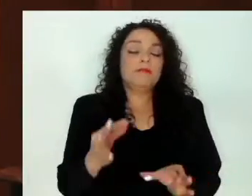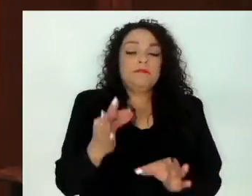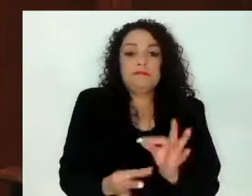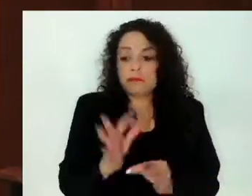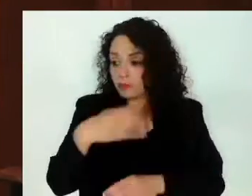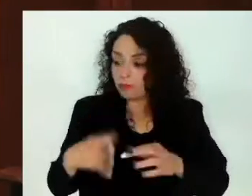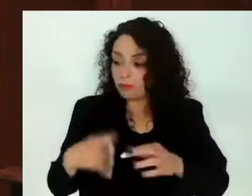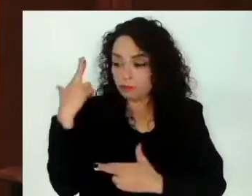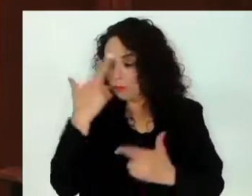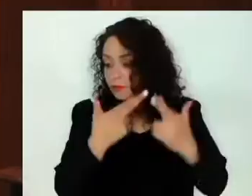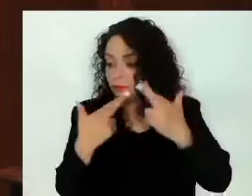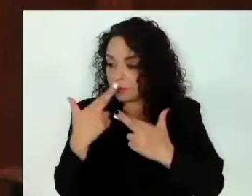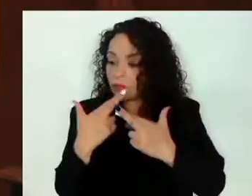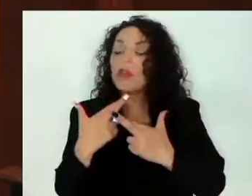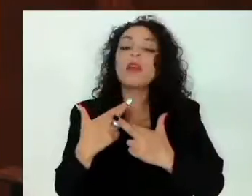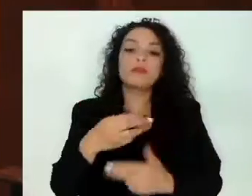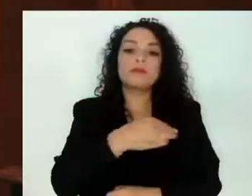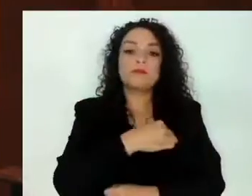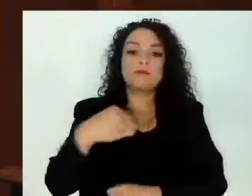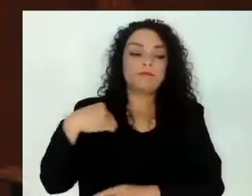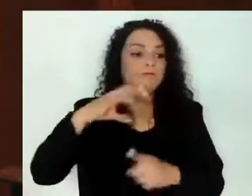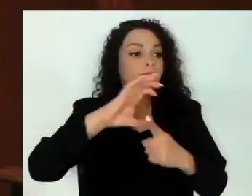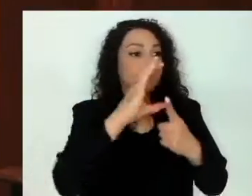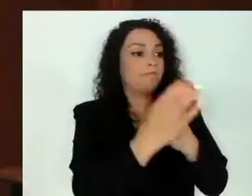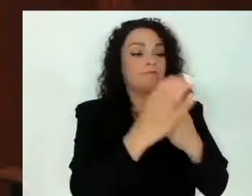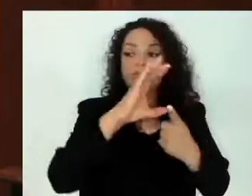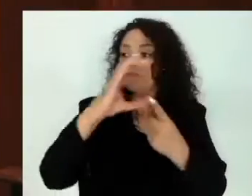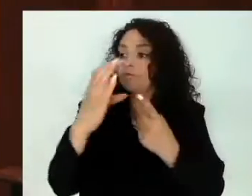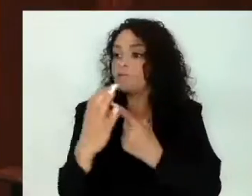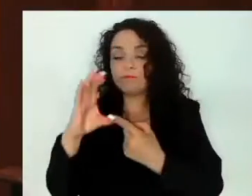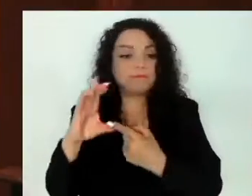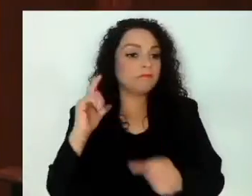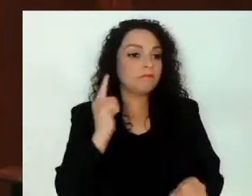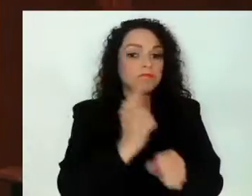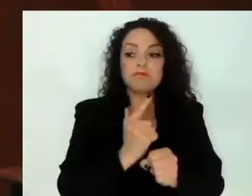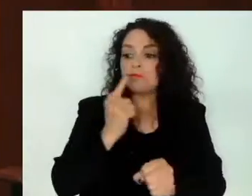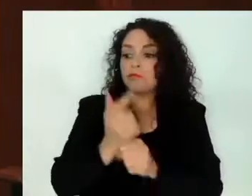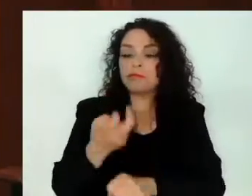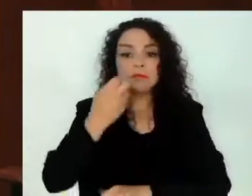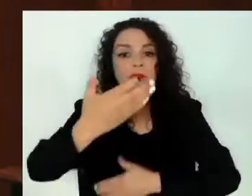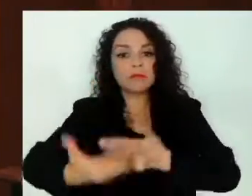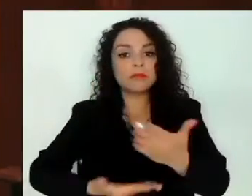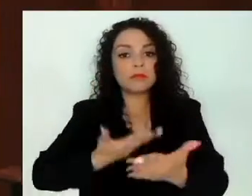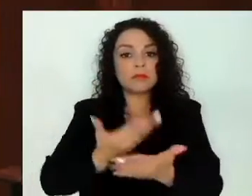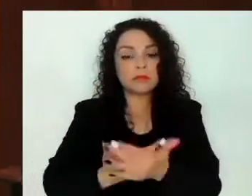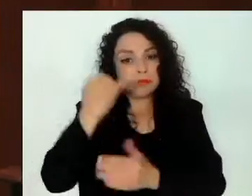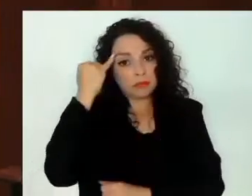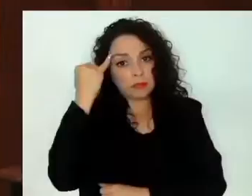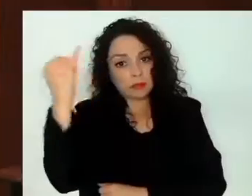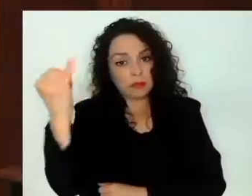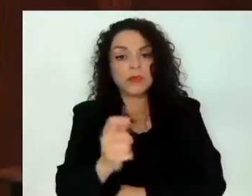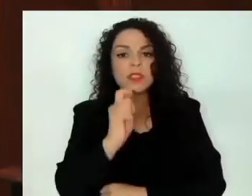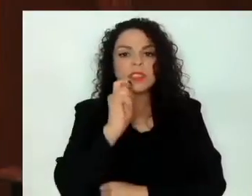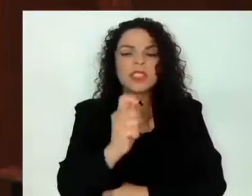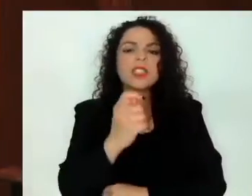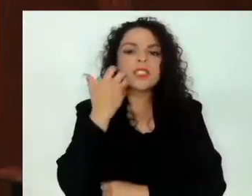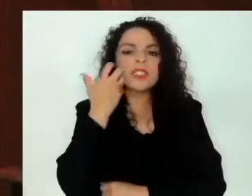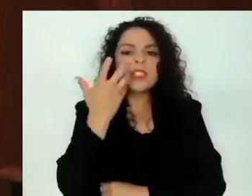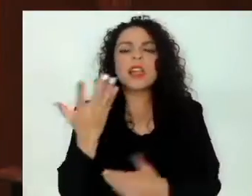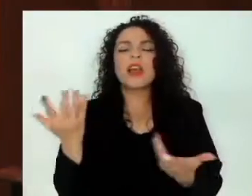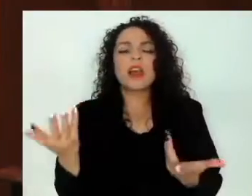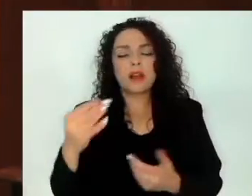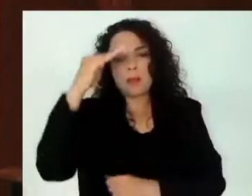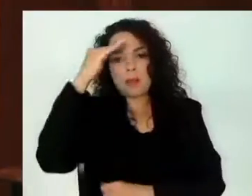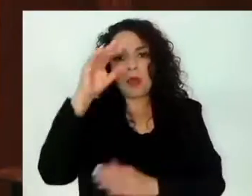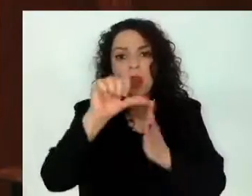y los integrantes de las comisiones encontramos que la iniciativa de decreto tiene por objeto el artículo 353